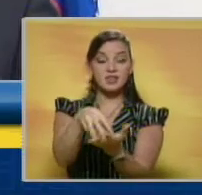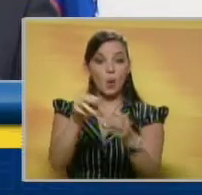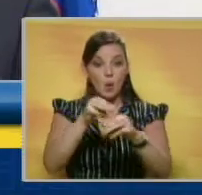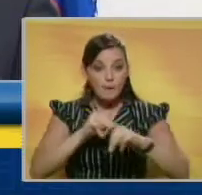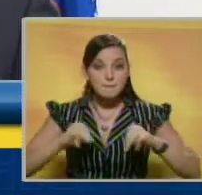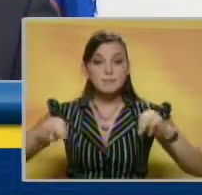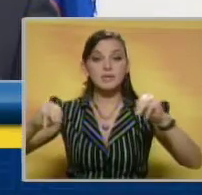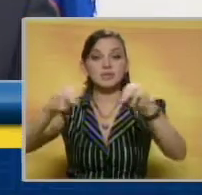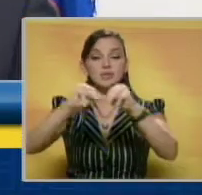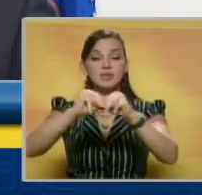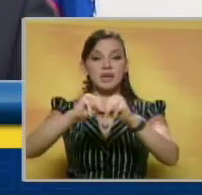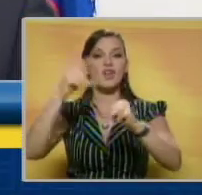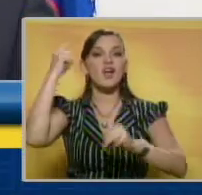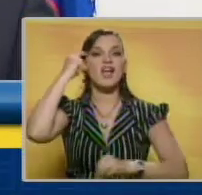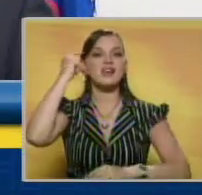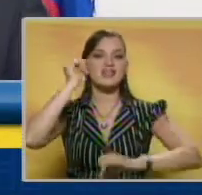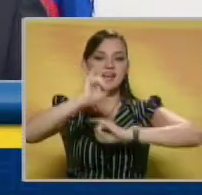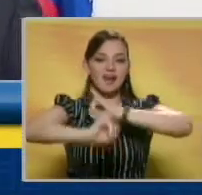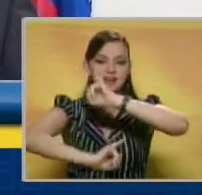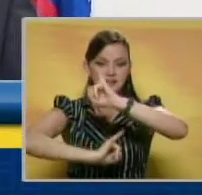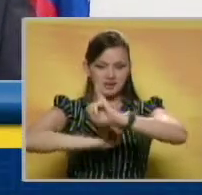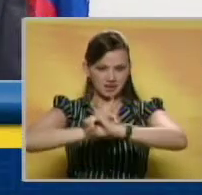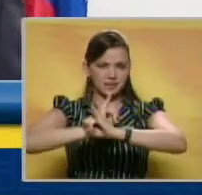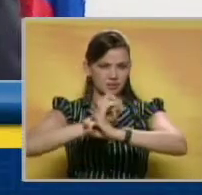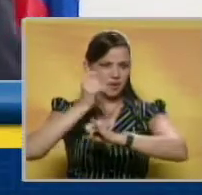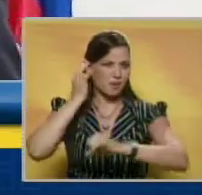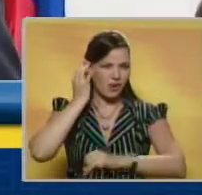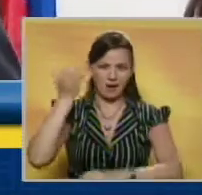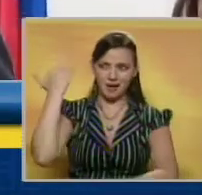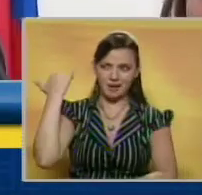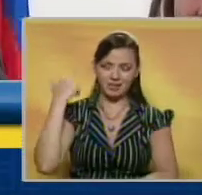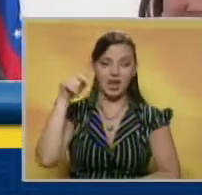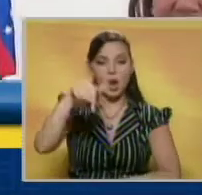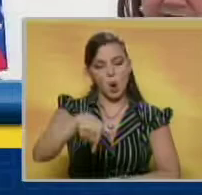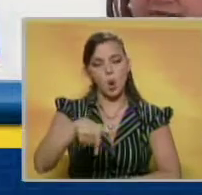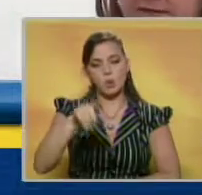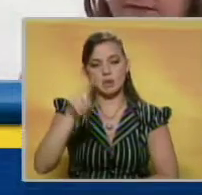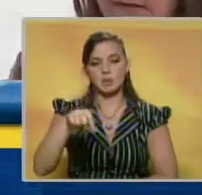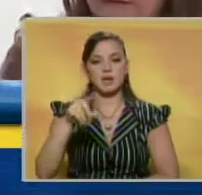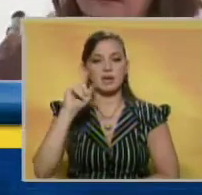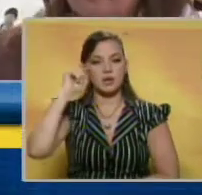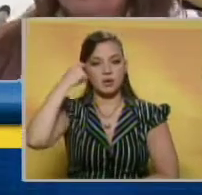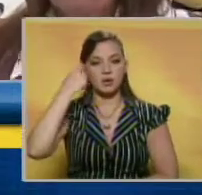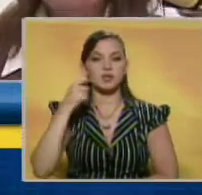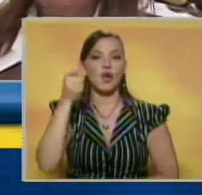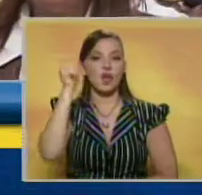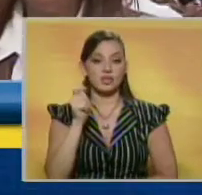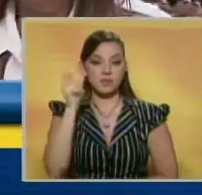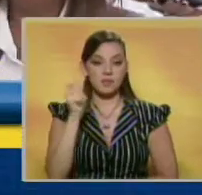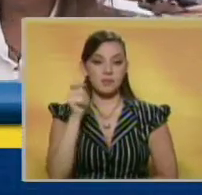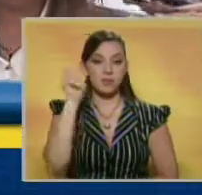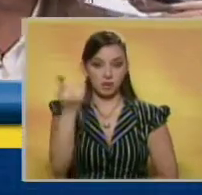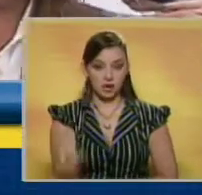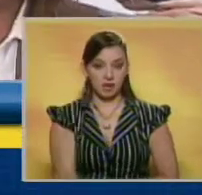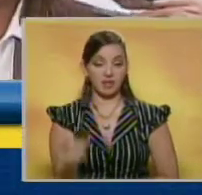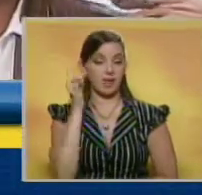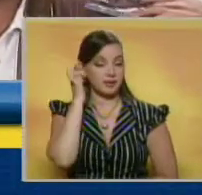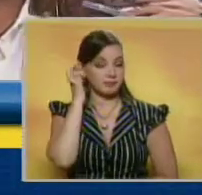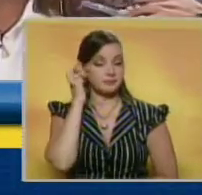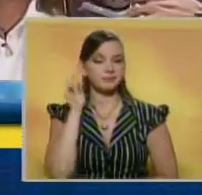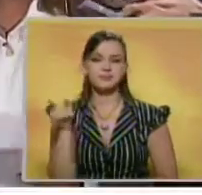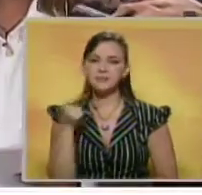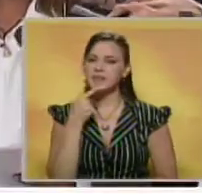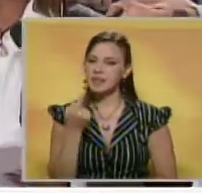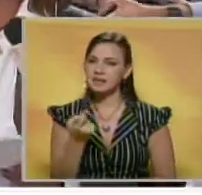a propósito del Día Internacional de la Mujer. Nos acompaña una de las oradoras de orden, diputada Dinora Figuera. ¿Tiene algunas cifras,